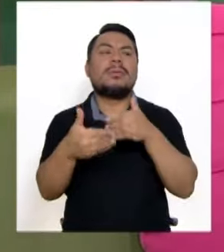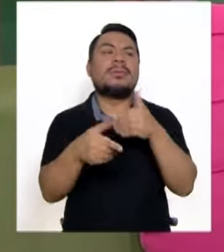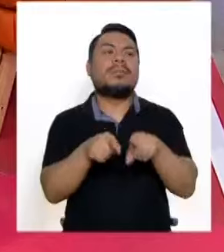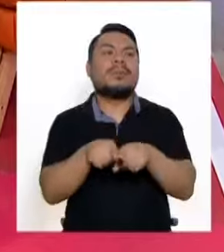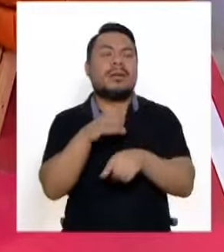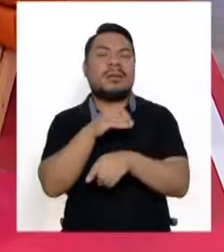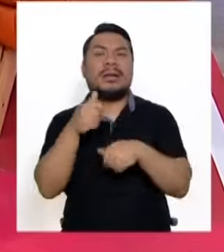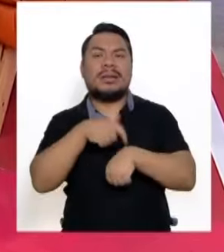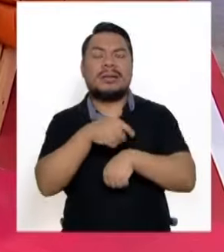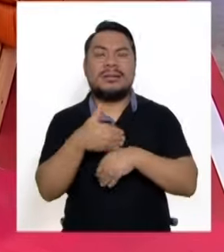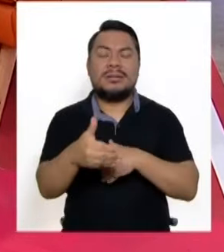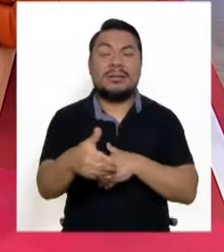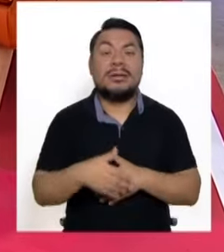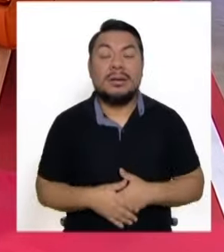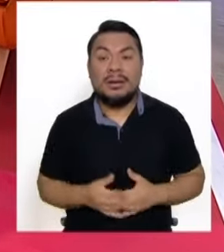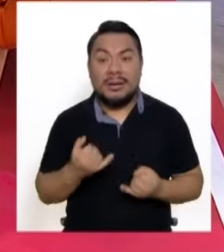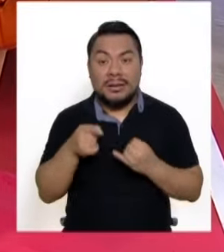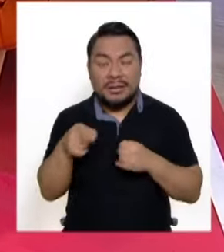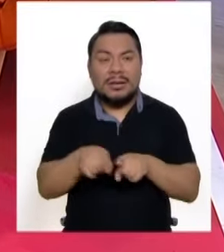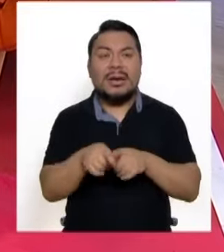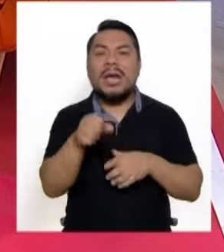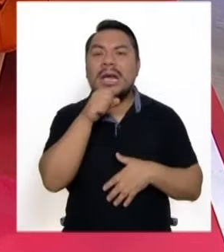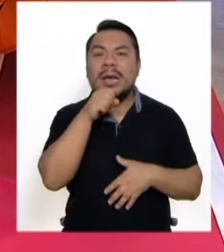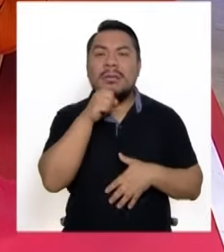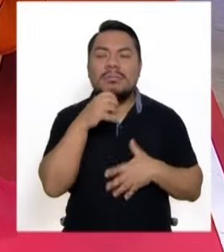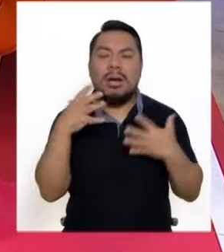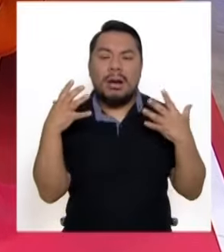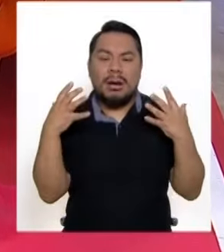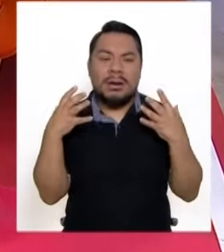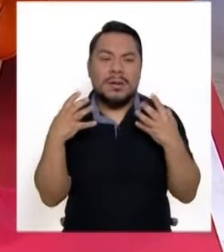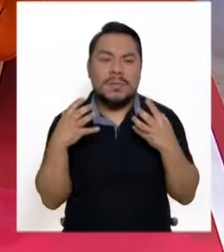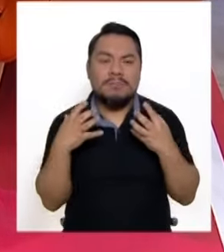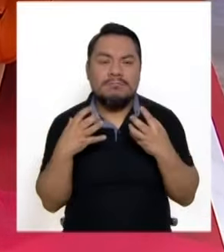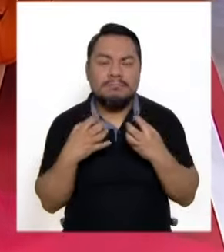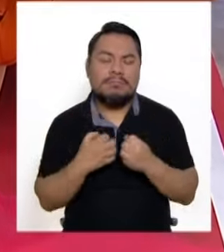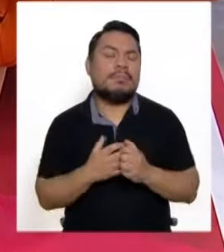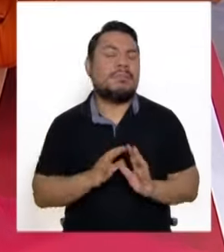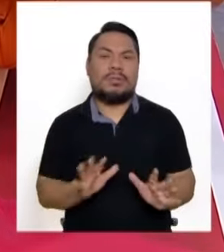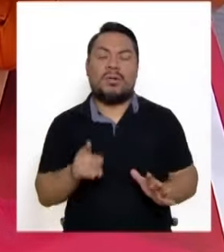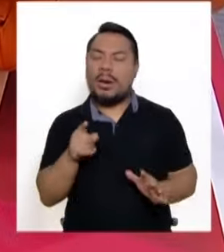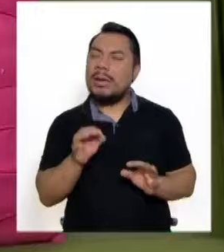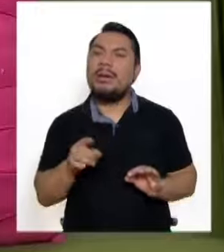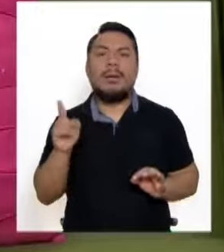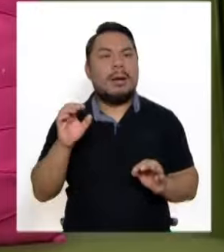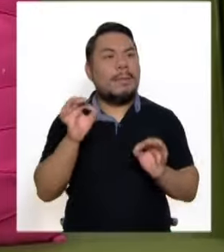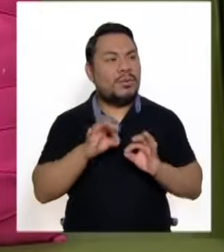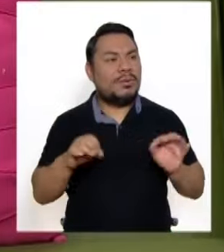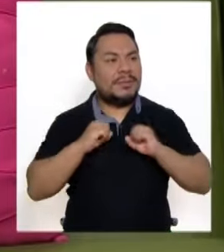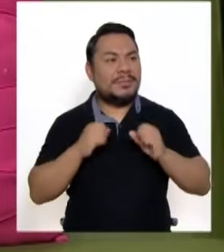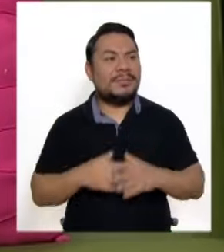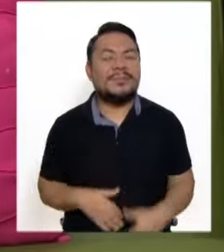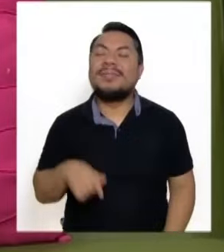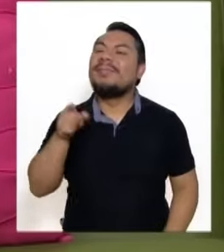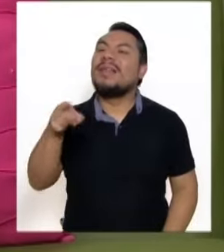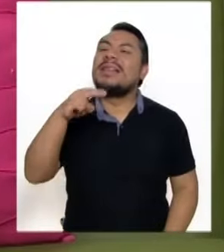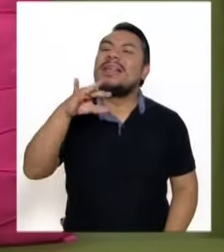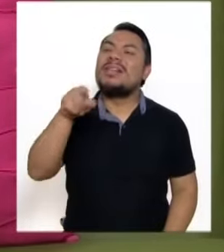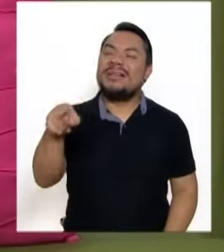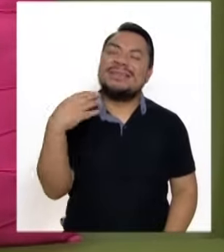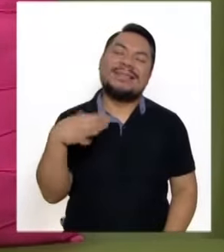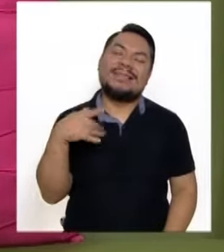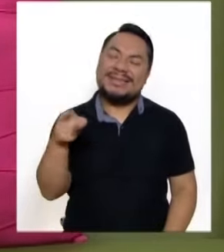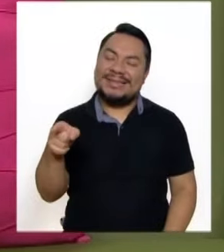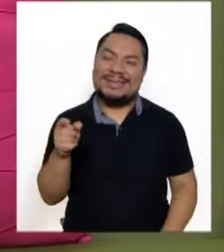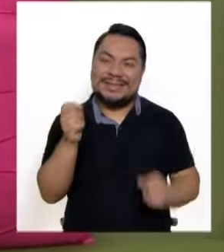inflamatorio en el tiempo que al final es el envejecimiento. Ah, ya. Doctor, una consulta. Nicolás, felizmente que tú siempre estás al día.